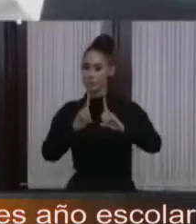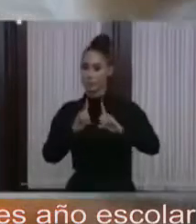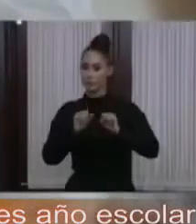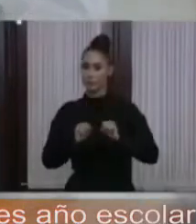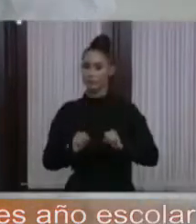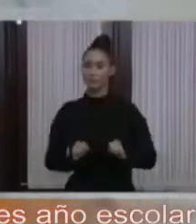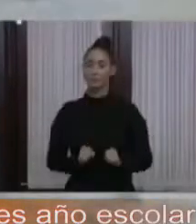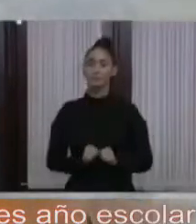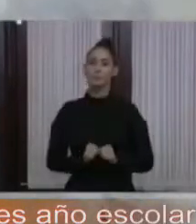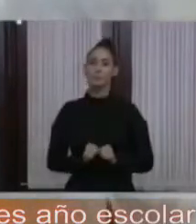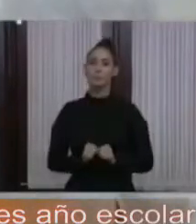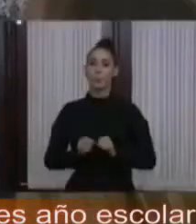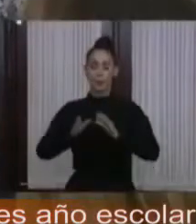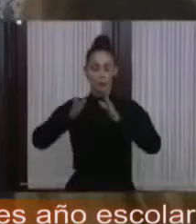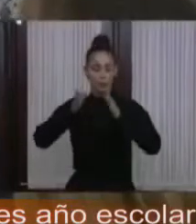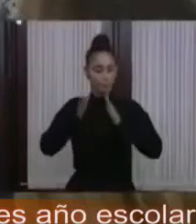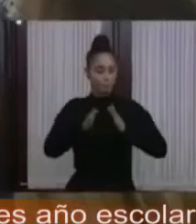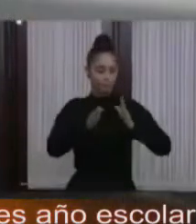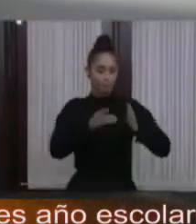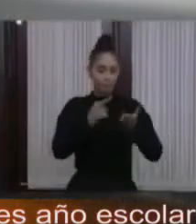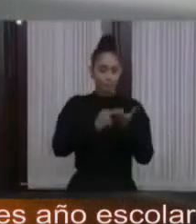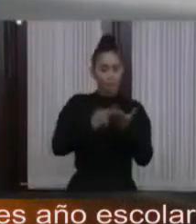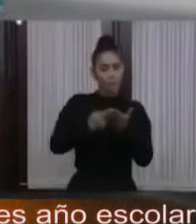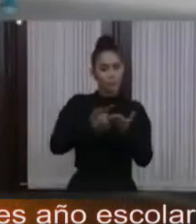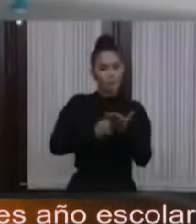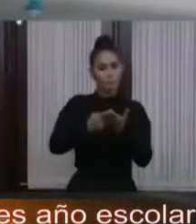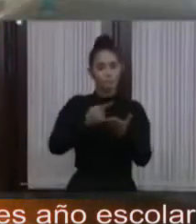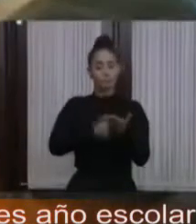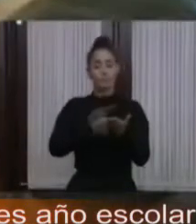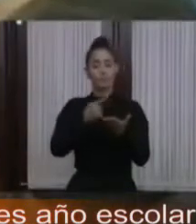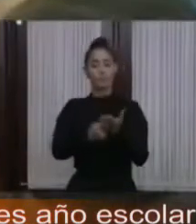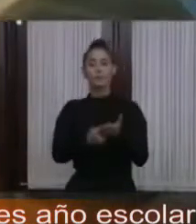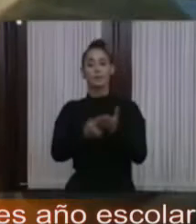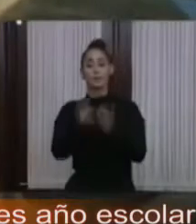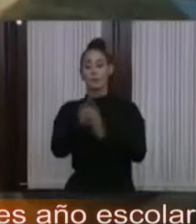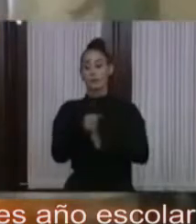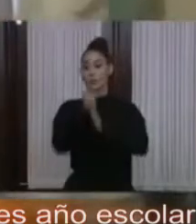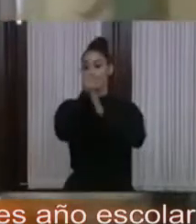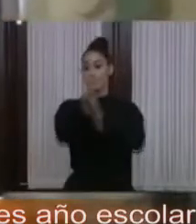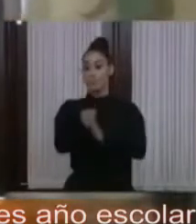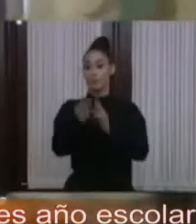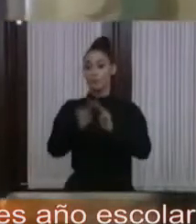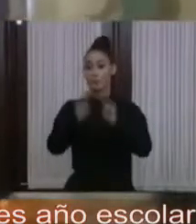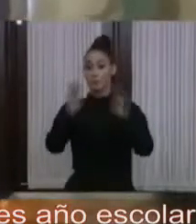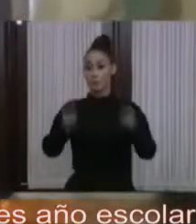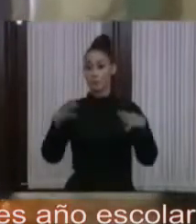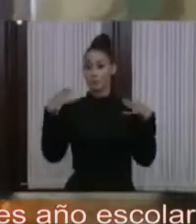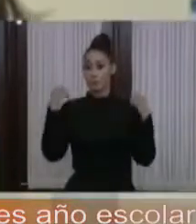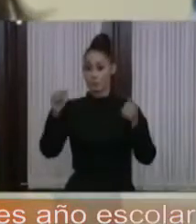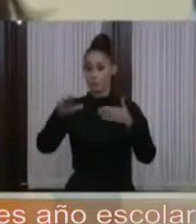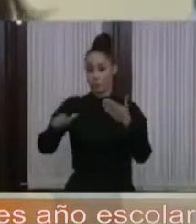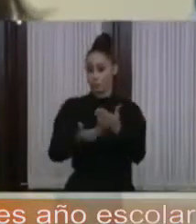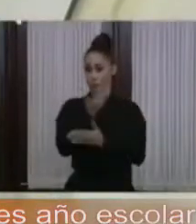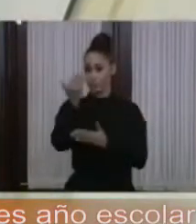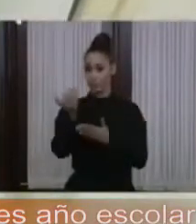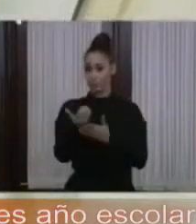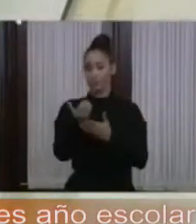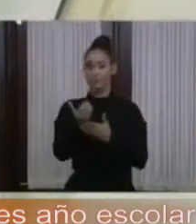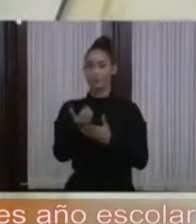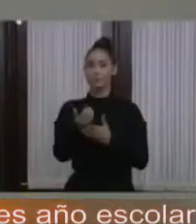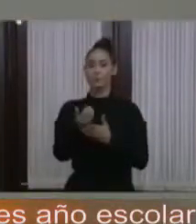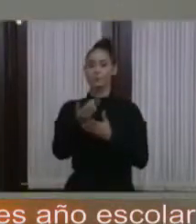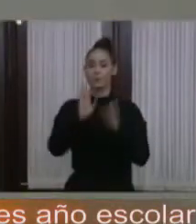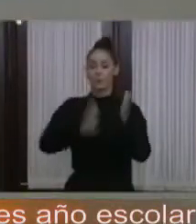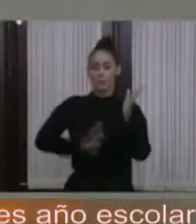en otra en otra información otro de los puntos tratados en la rueda de prensa en la que se dio a conocer el plan de gobierno para el